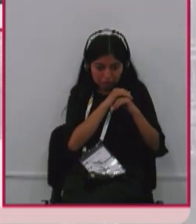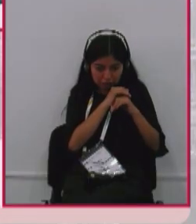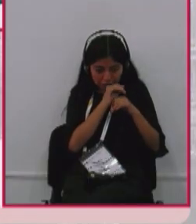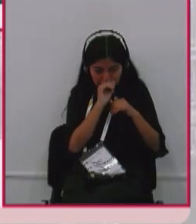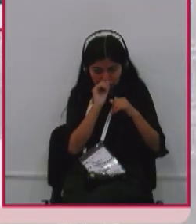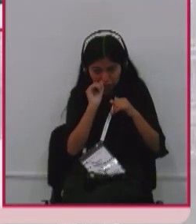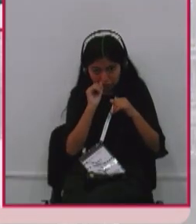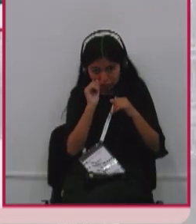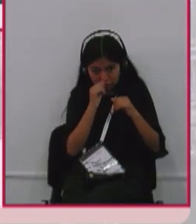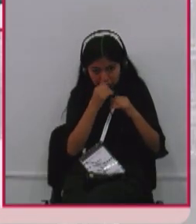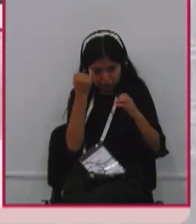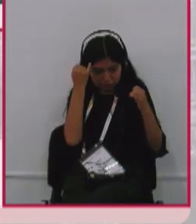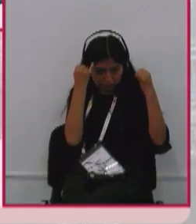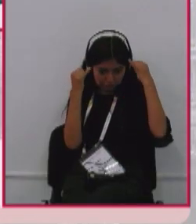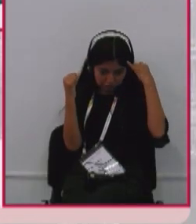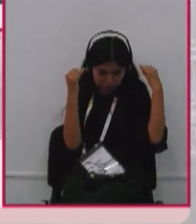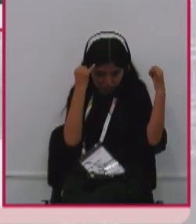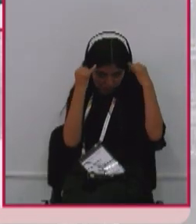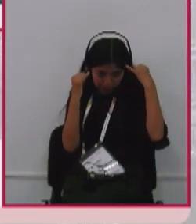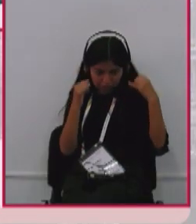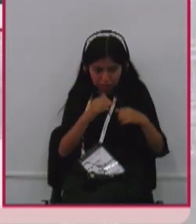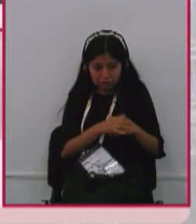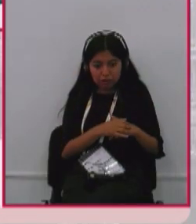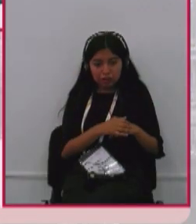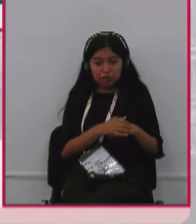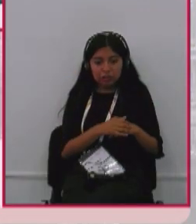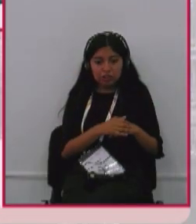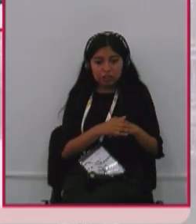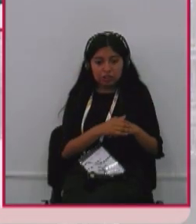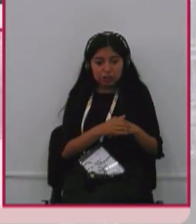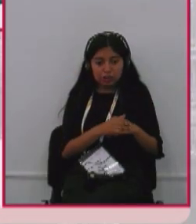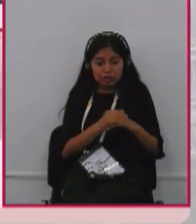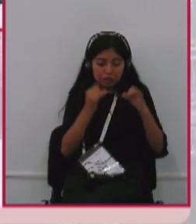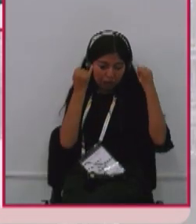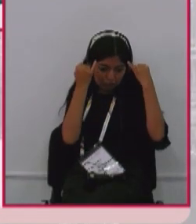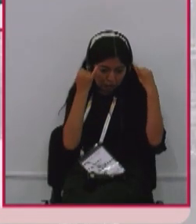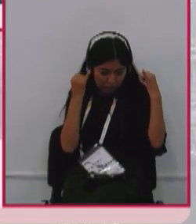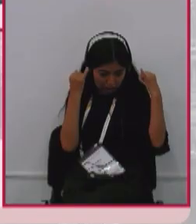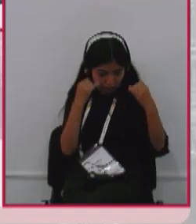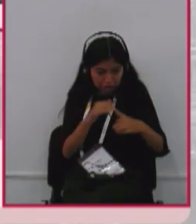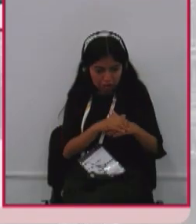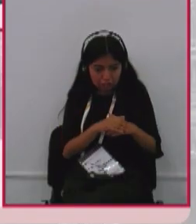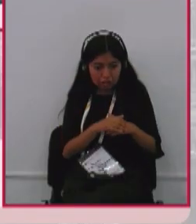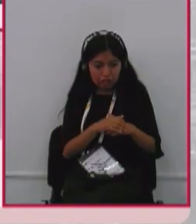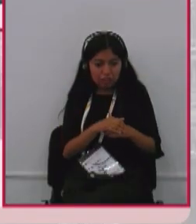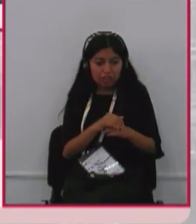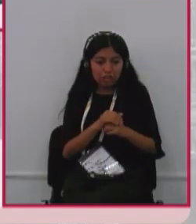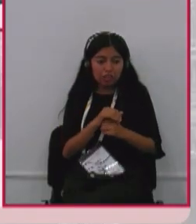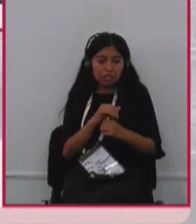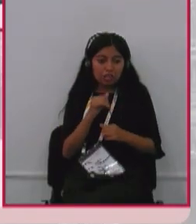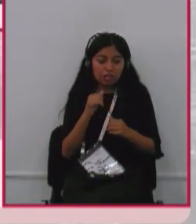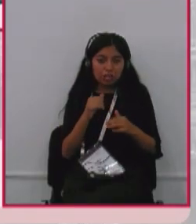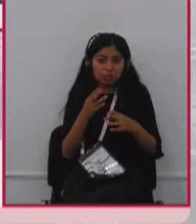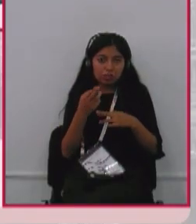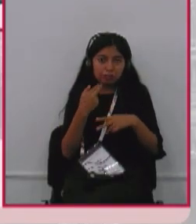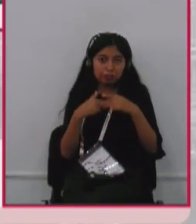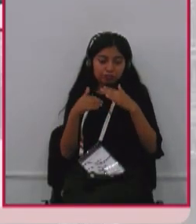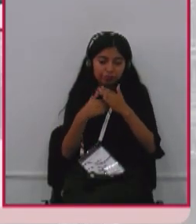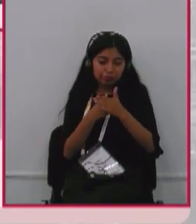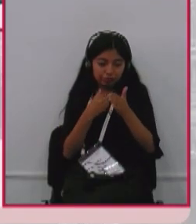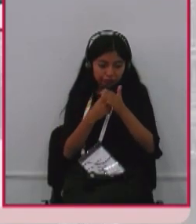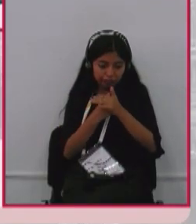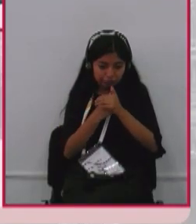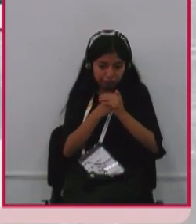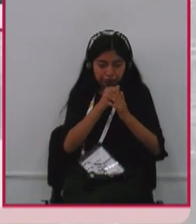test de dilución, que es la curva verde, simulando el comportamiento de una celda Jameson, y se lograban recuperaciones por